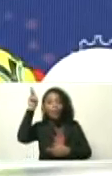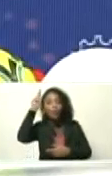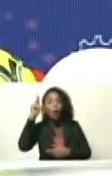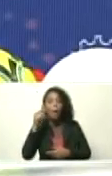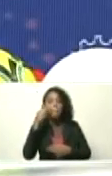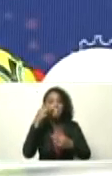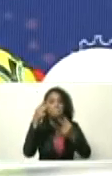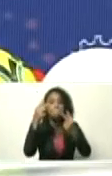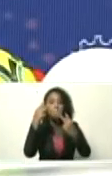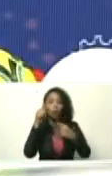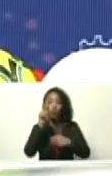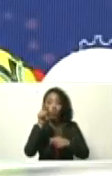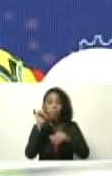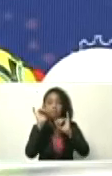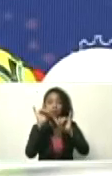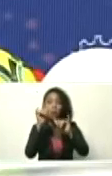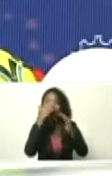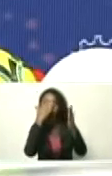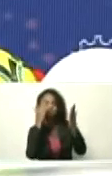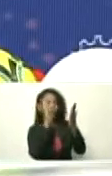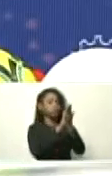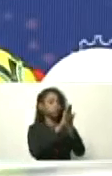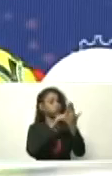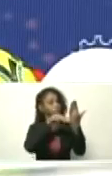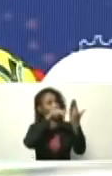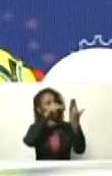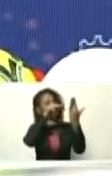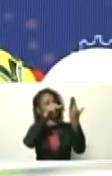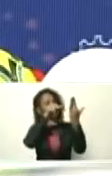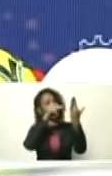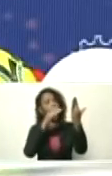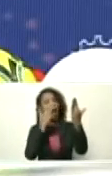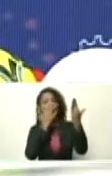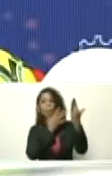Mírate en el espejo, mira tus ojos y mira tu rostro.